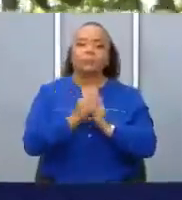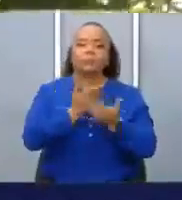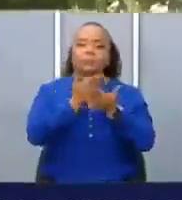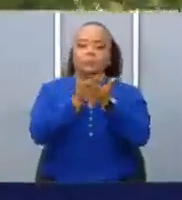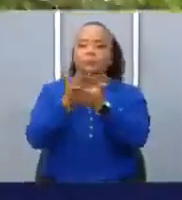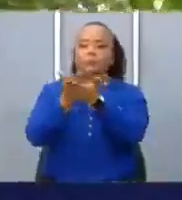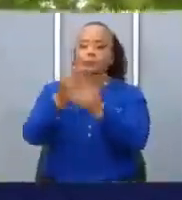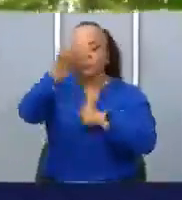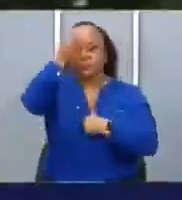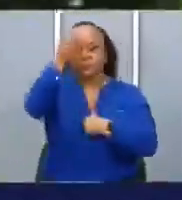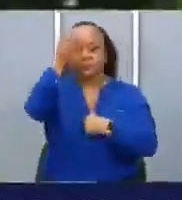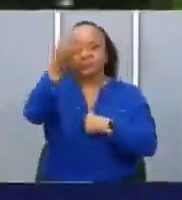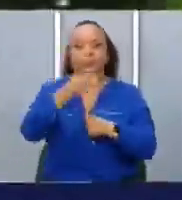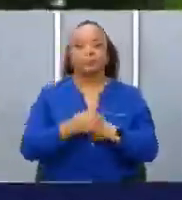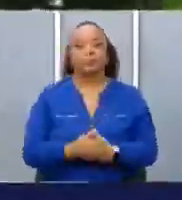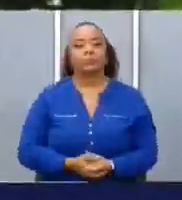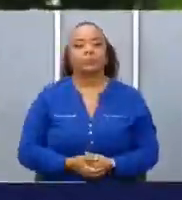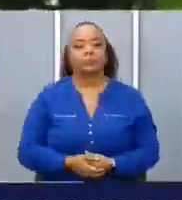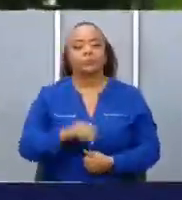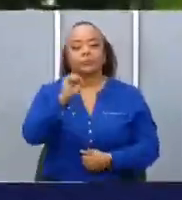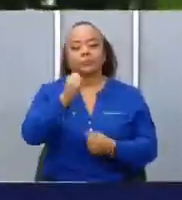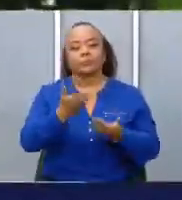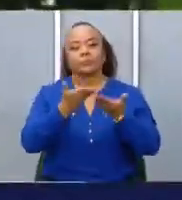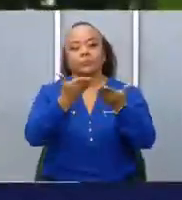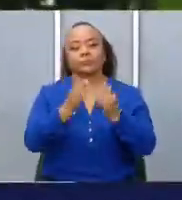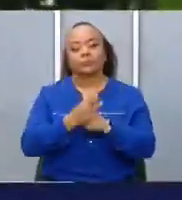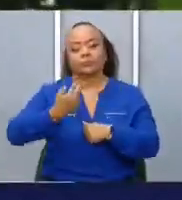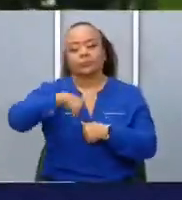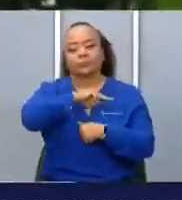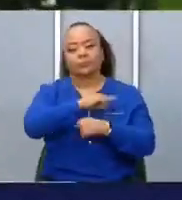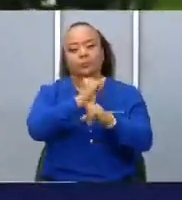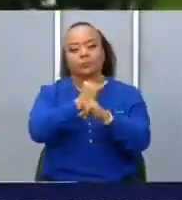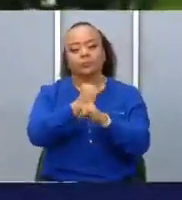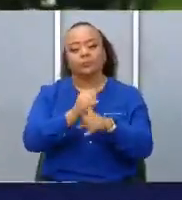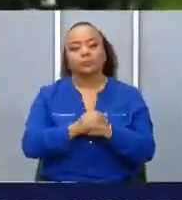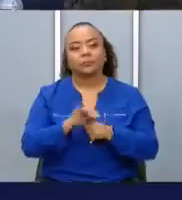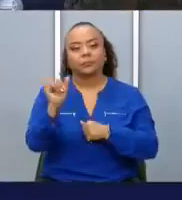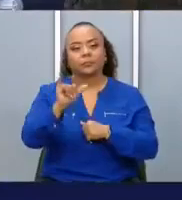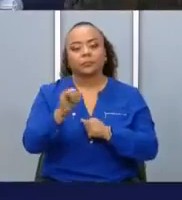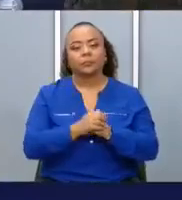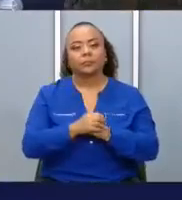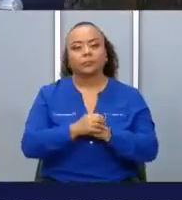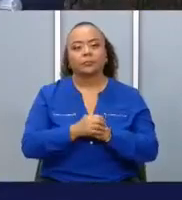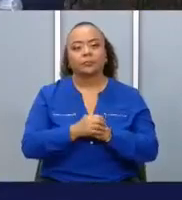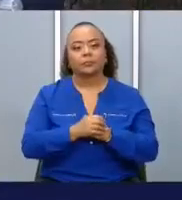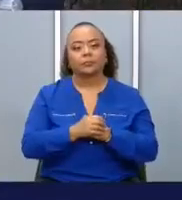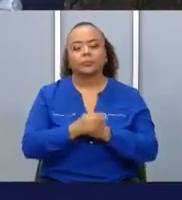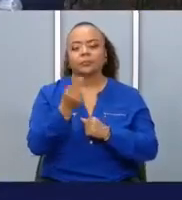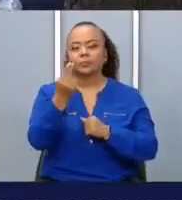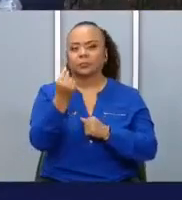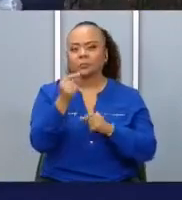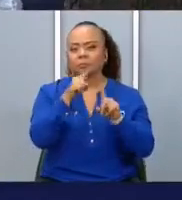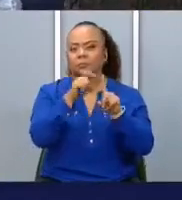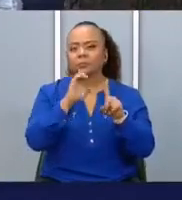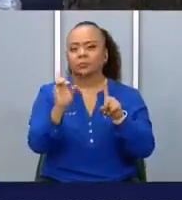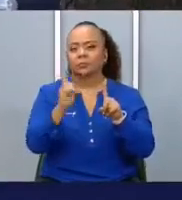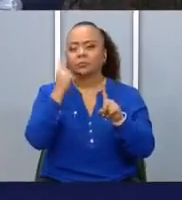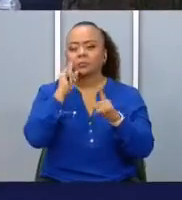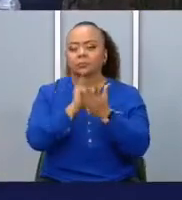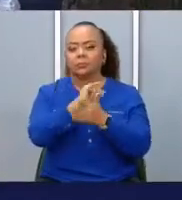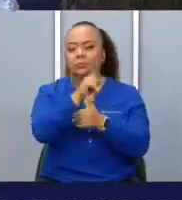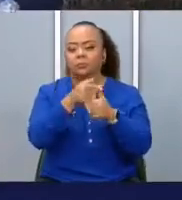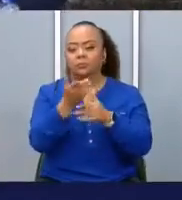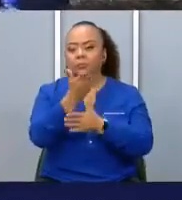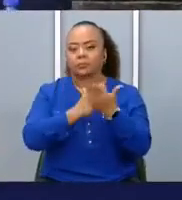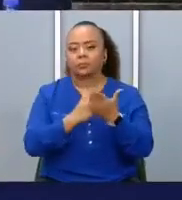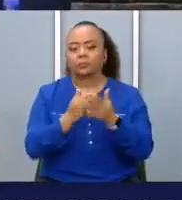oferta cultural que podamos brindar de nuestras instituciones también y de dónde provendría el dinero para esta